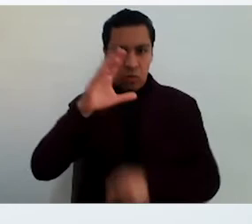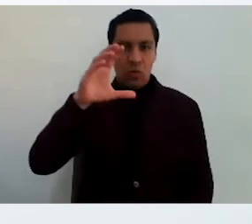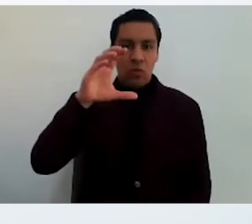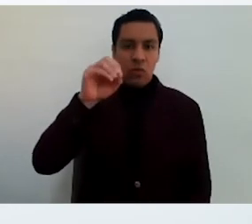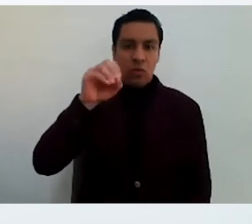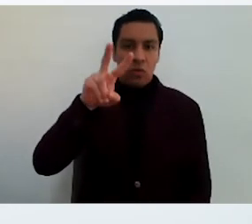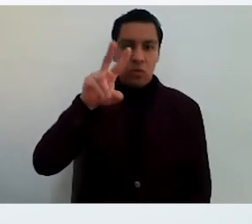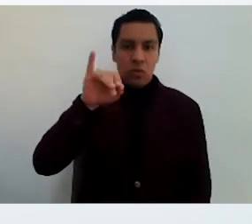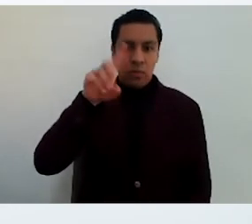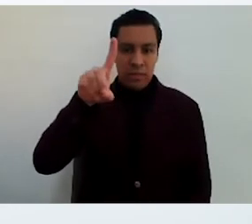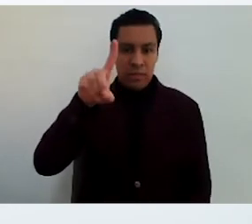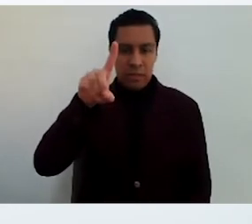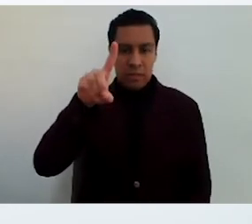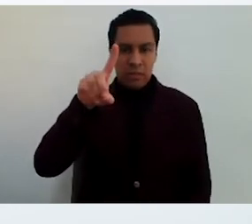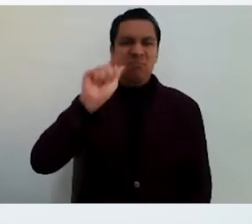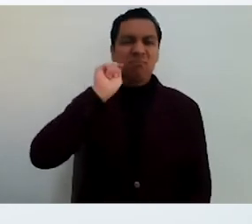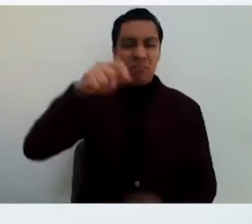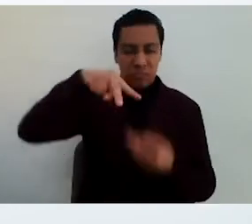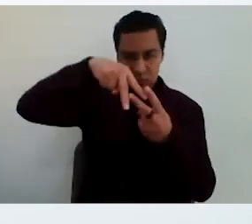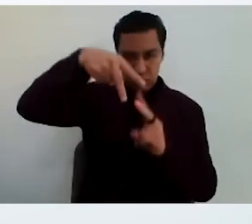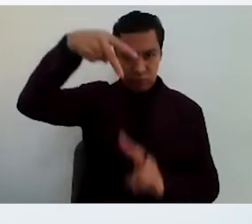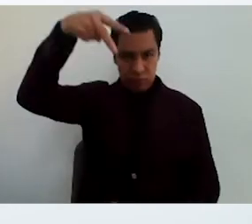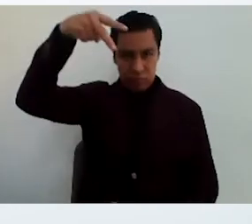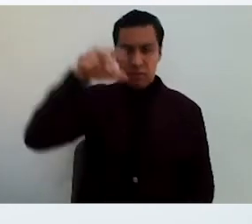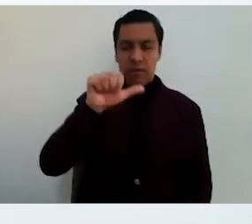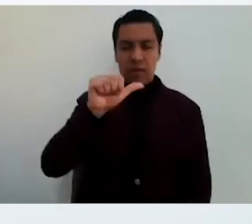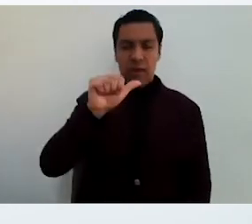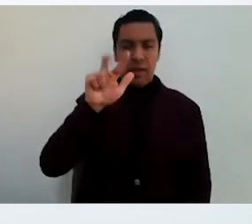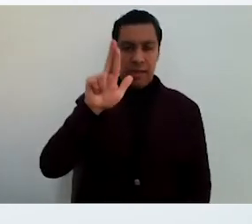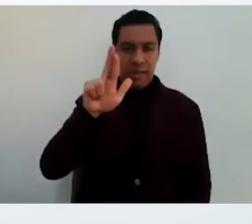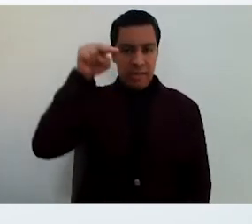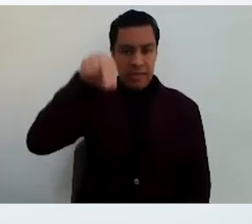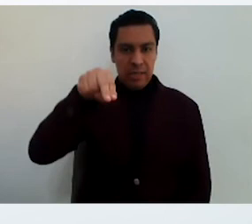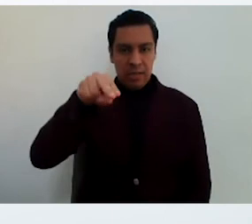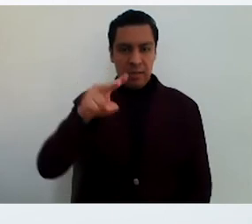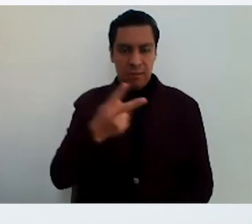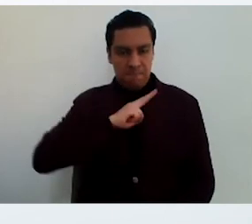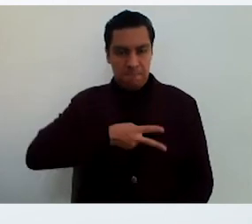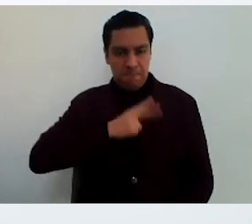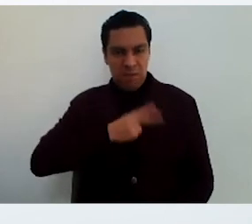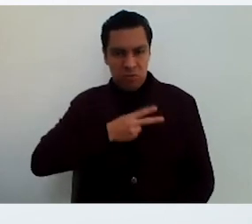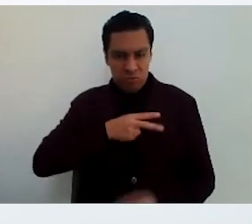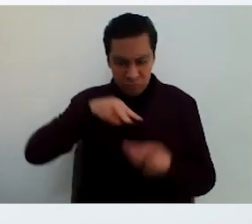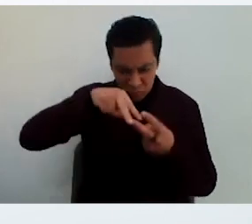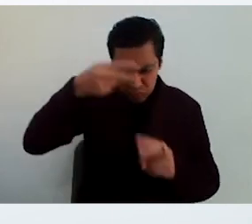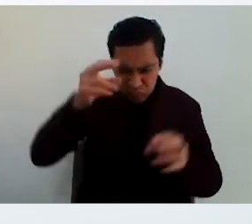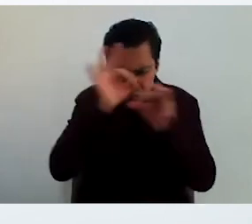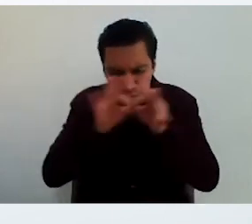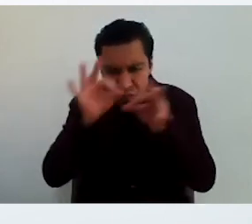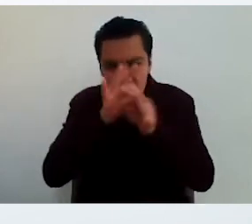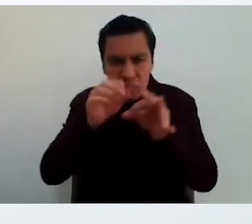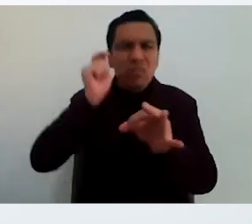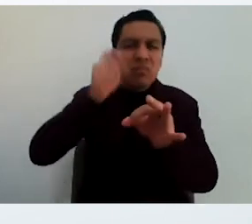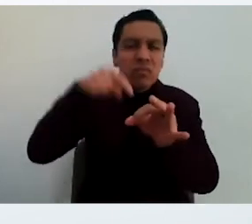de los virus de ARN y son virus que tienen la característica de cambiar